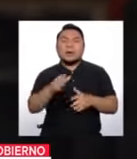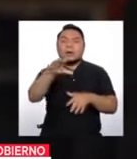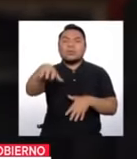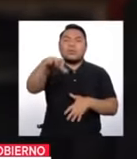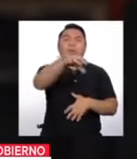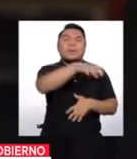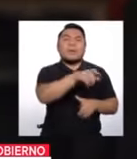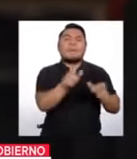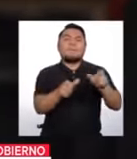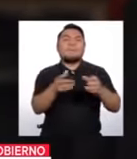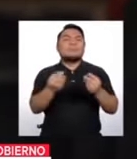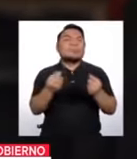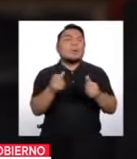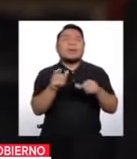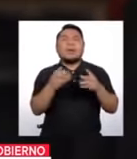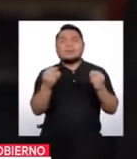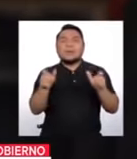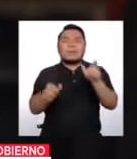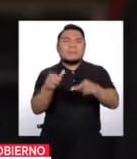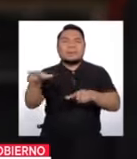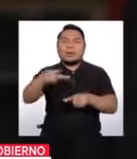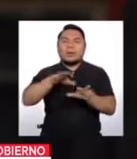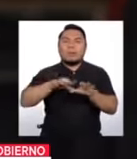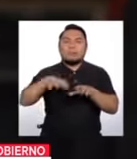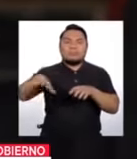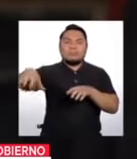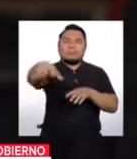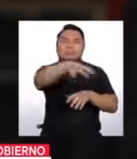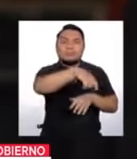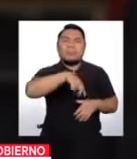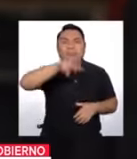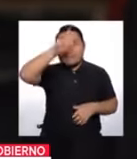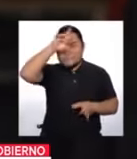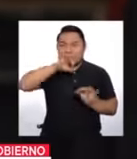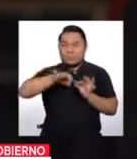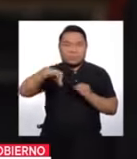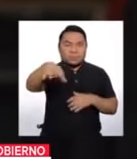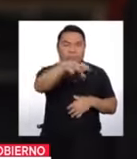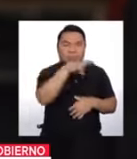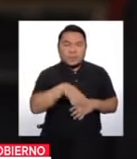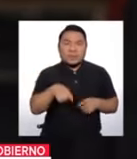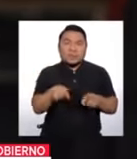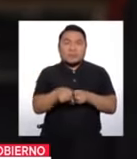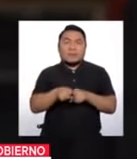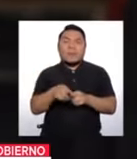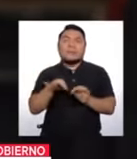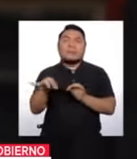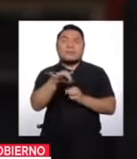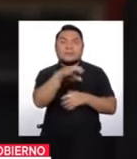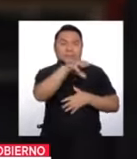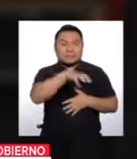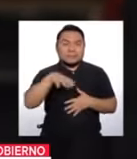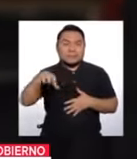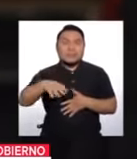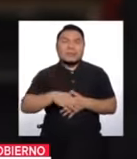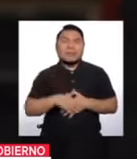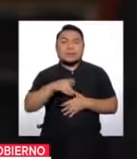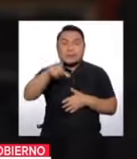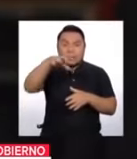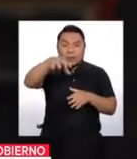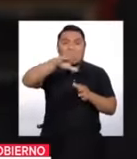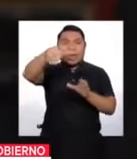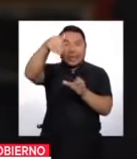urbanos de todos los departamentos o regiones. En general, de las capitales de provincia, las capitales y dentro de ella